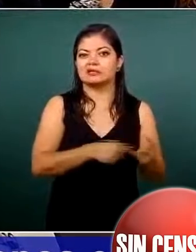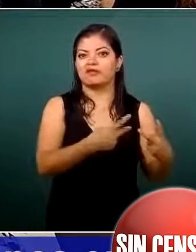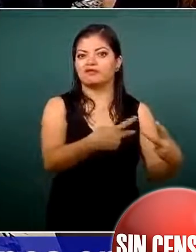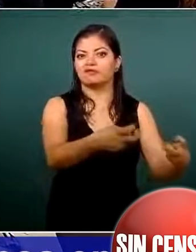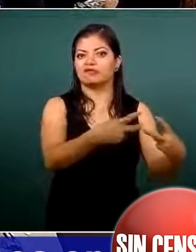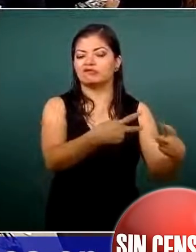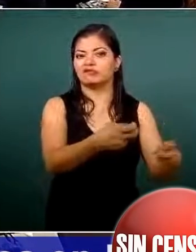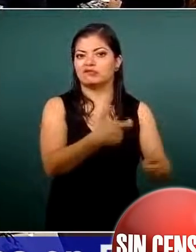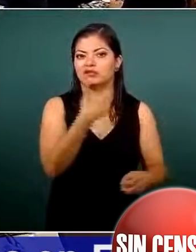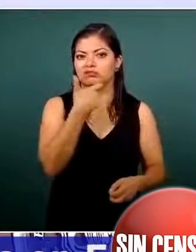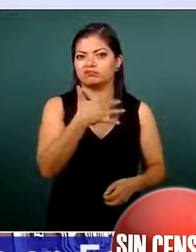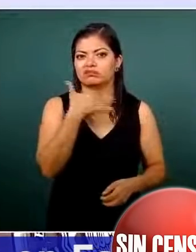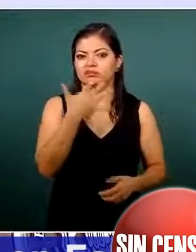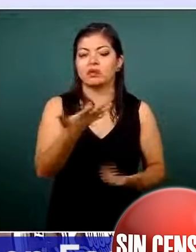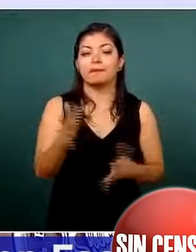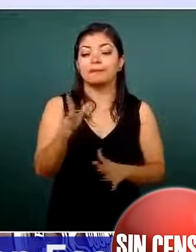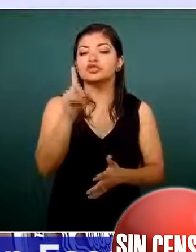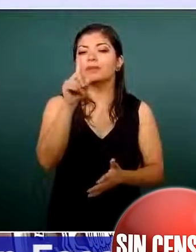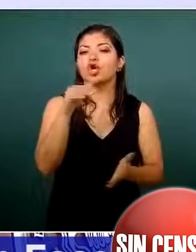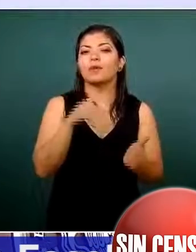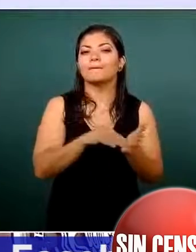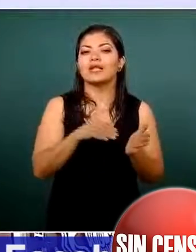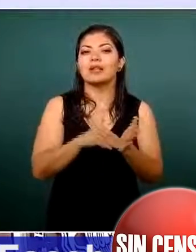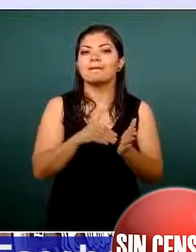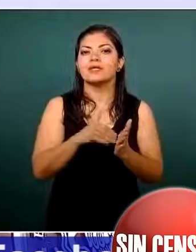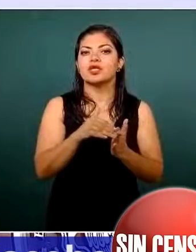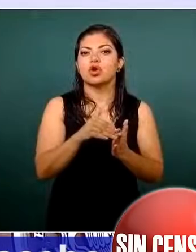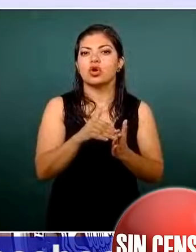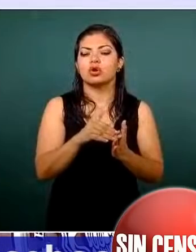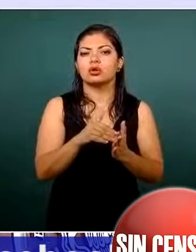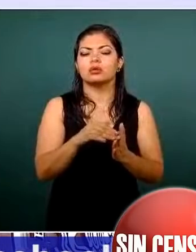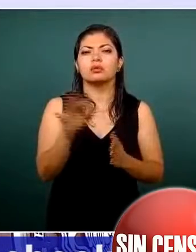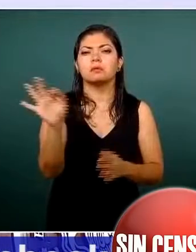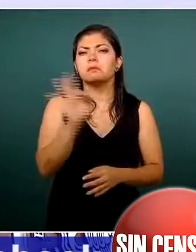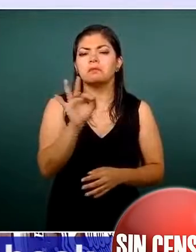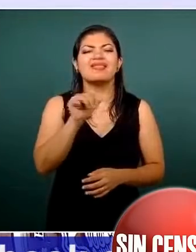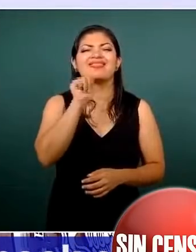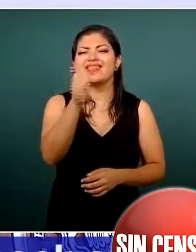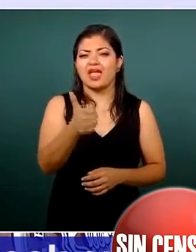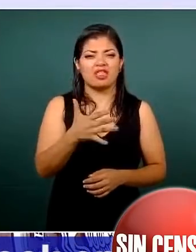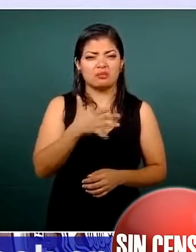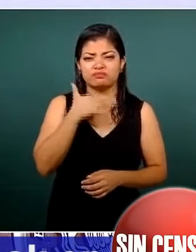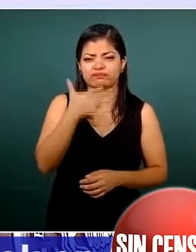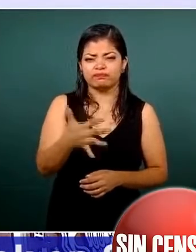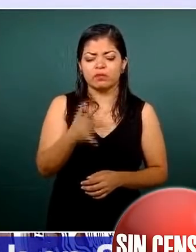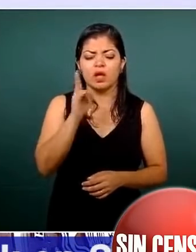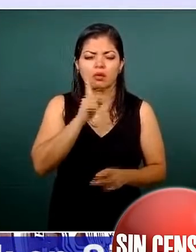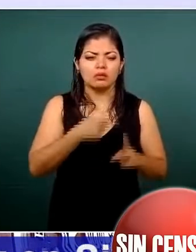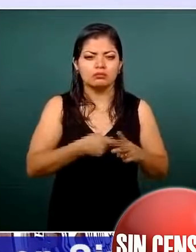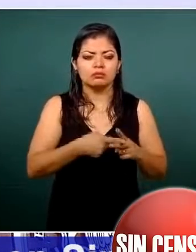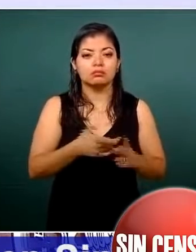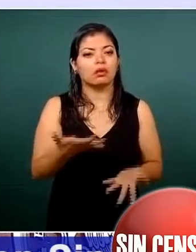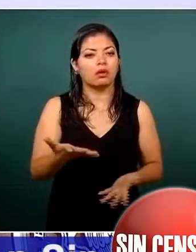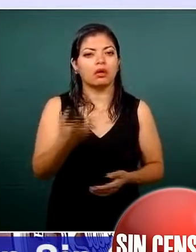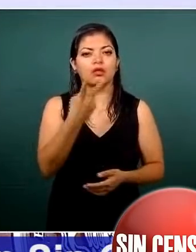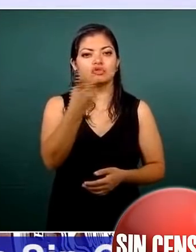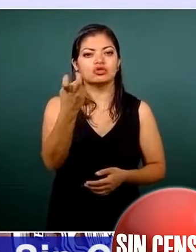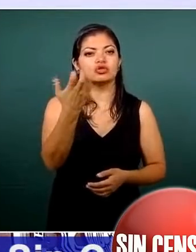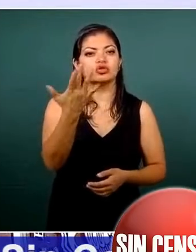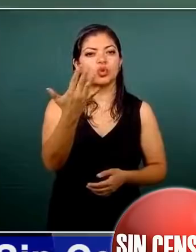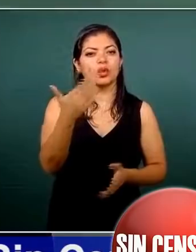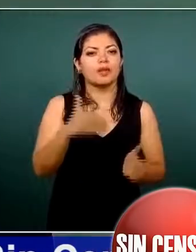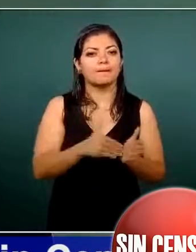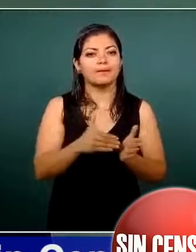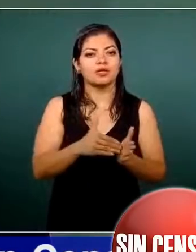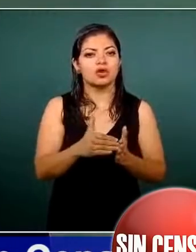la cobran en 1,000 millones, sin corrupción se puede hacer en 250 millones y se